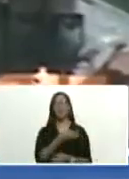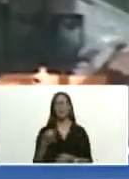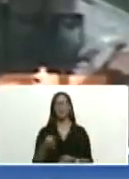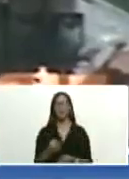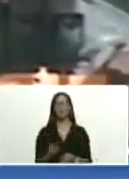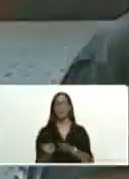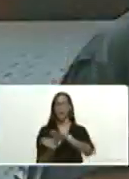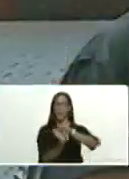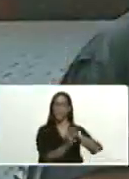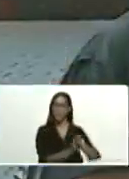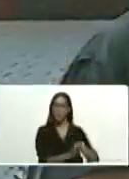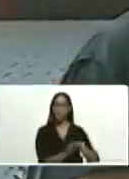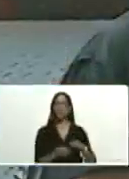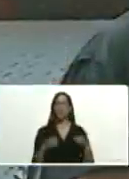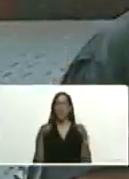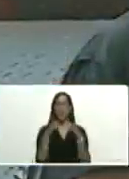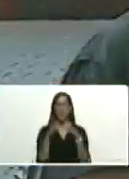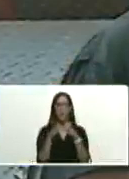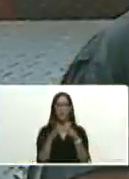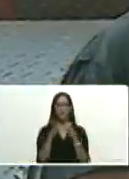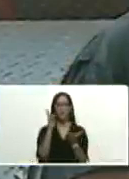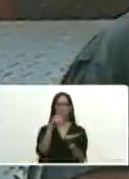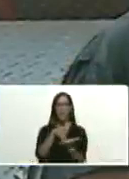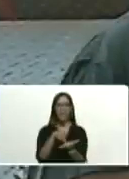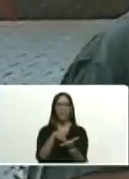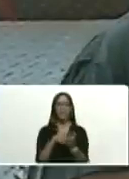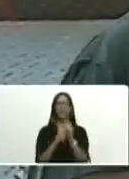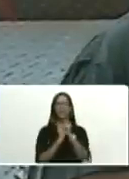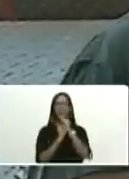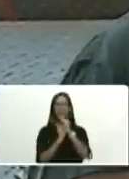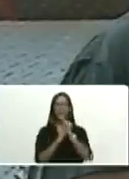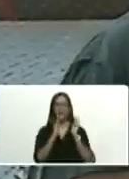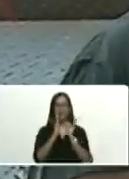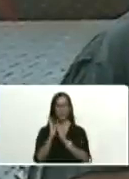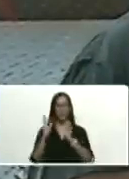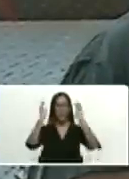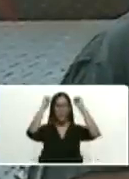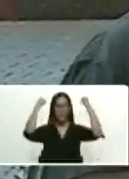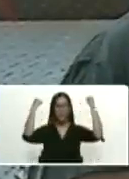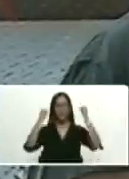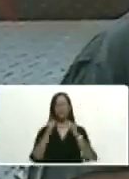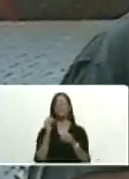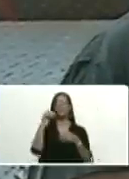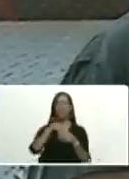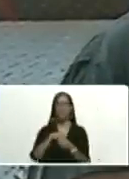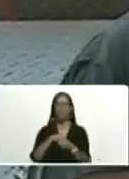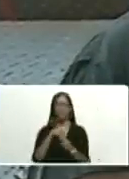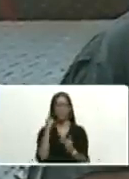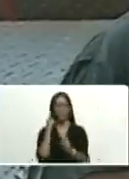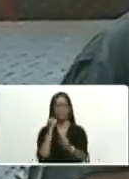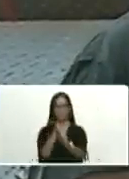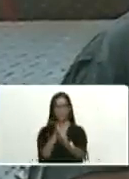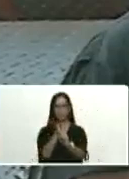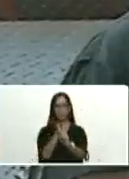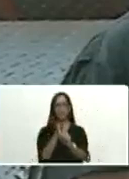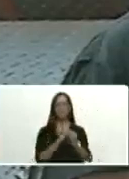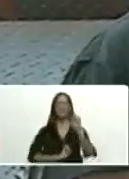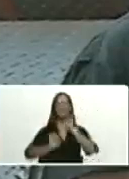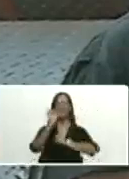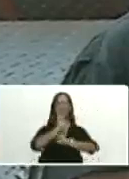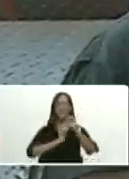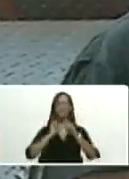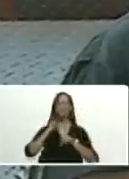eso los compañeros vienen organizando las milicias dentro de la perspectiva verdad de la defensa